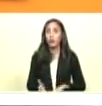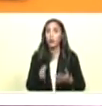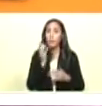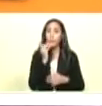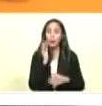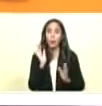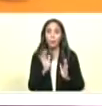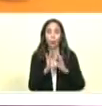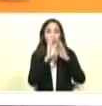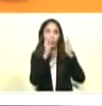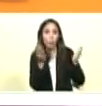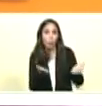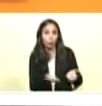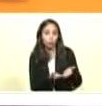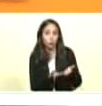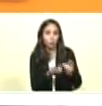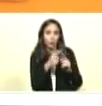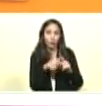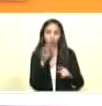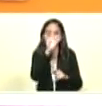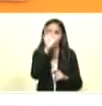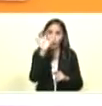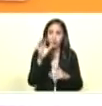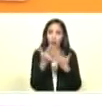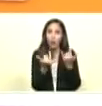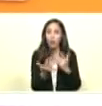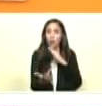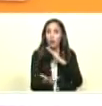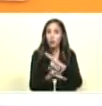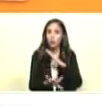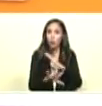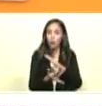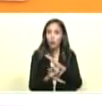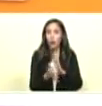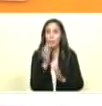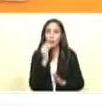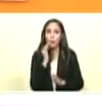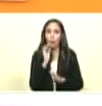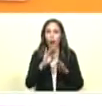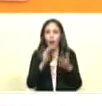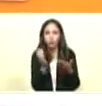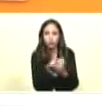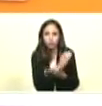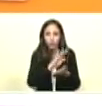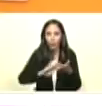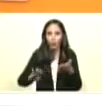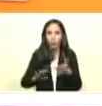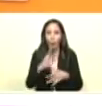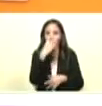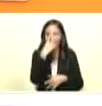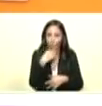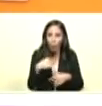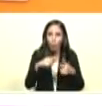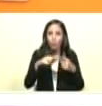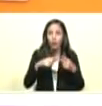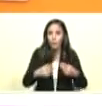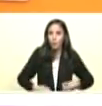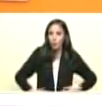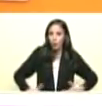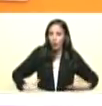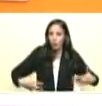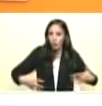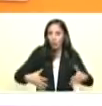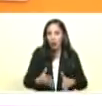mundo las nuevas tecnologías están ampliando la brecha entre ricos y pobres, en Venezuela estamos forjando